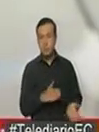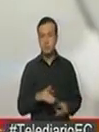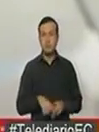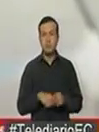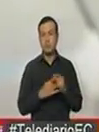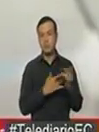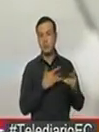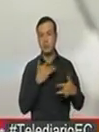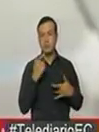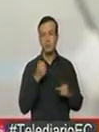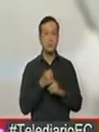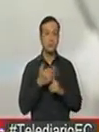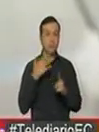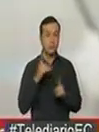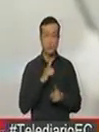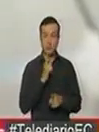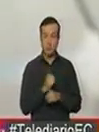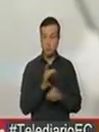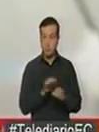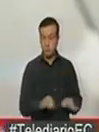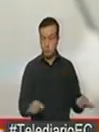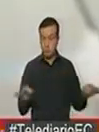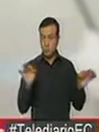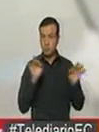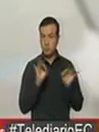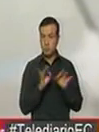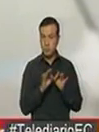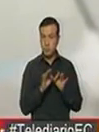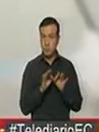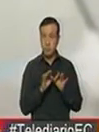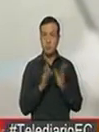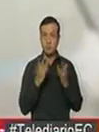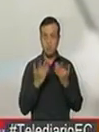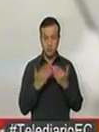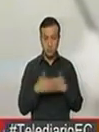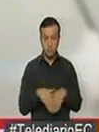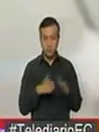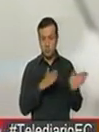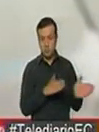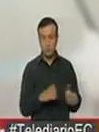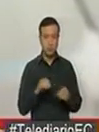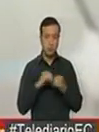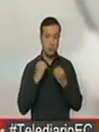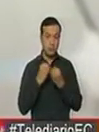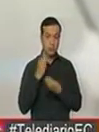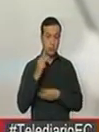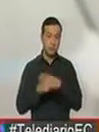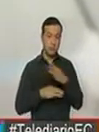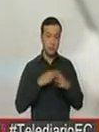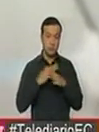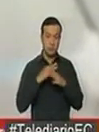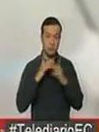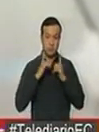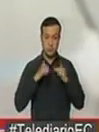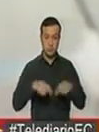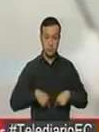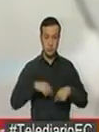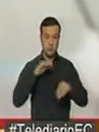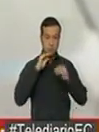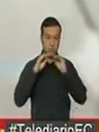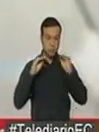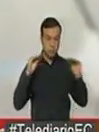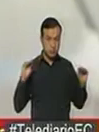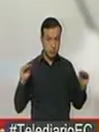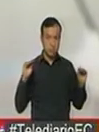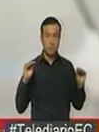este impacto también. Entonces, pese a que la OMC ha dicho con claridad que